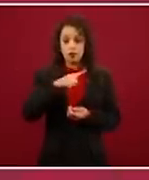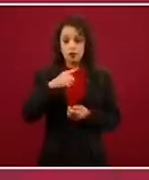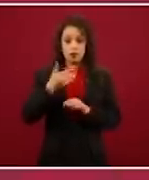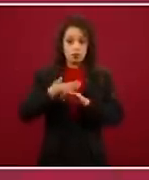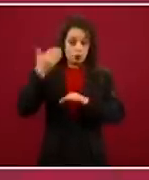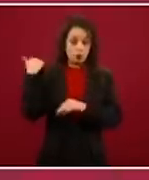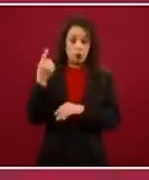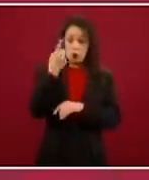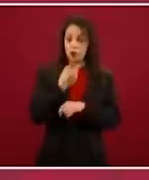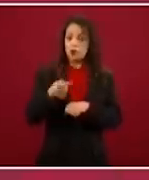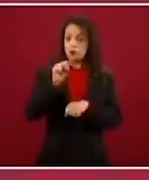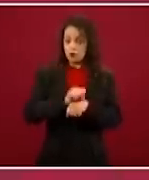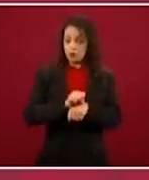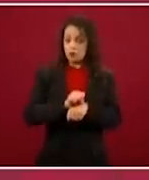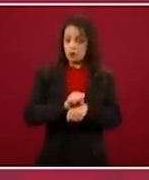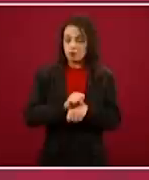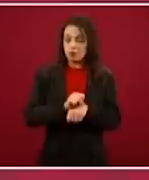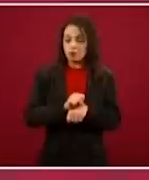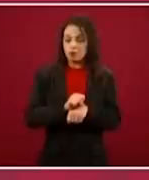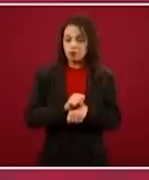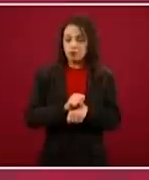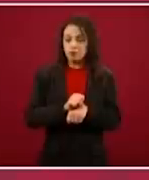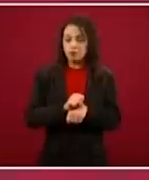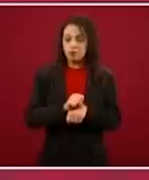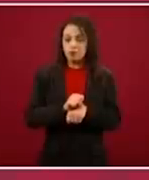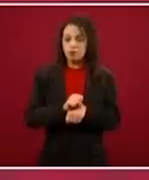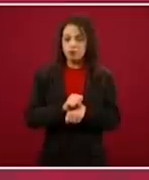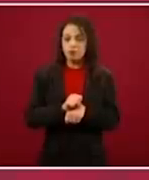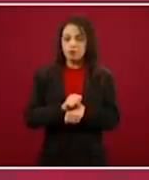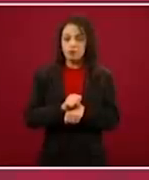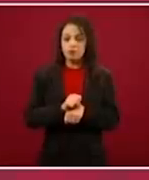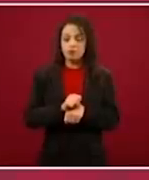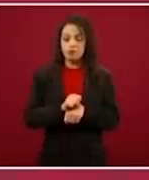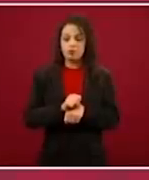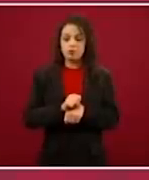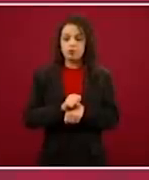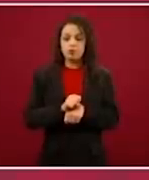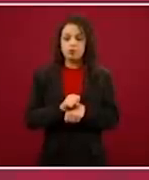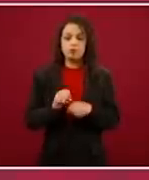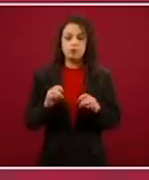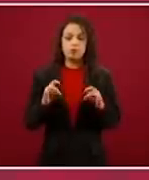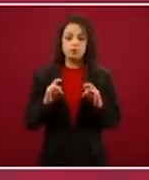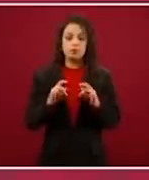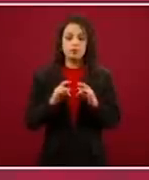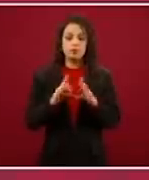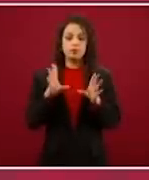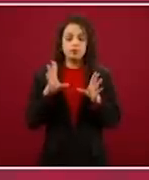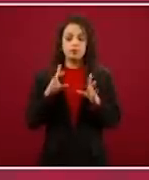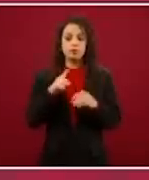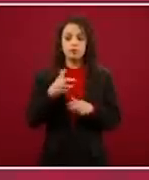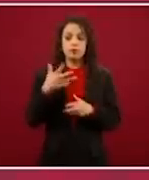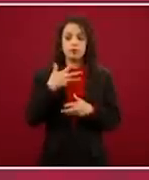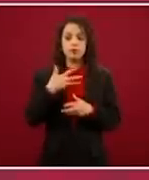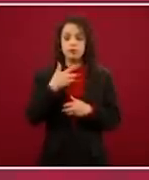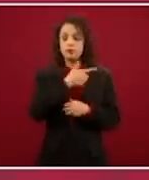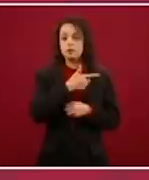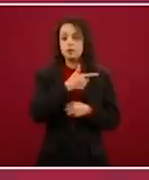pasada nos pegó en la depreciación del